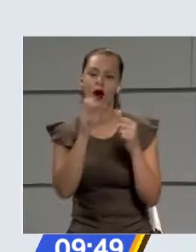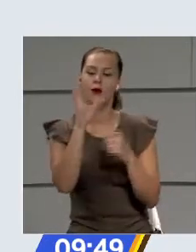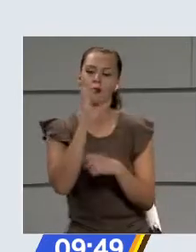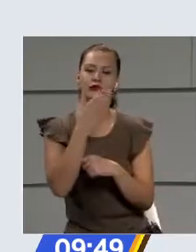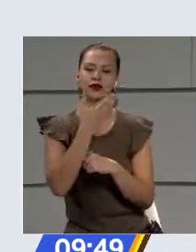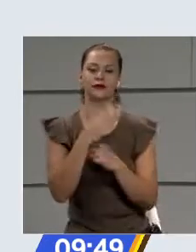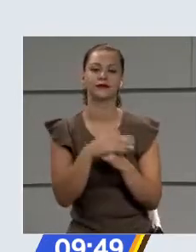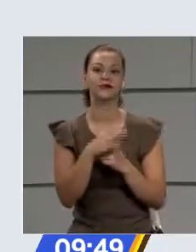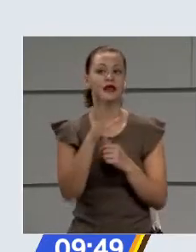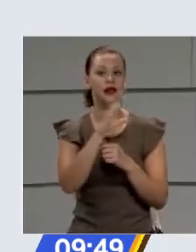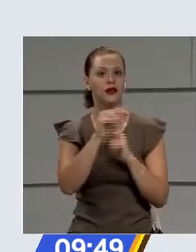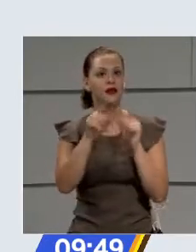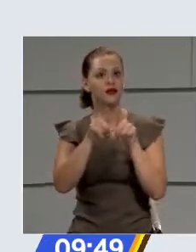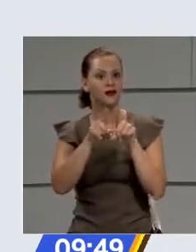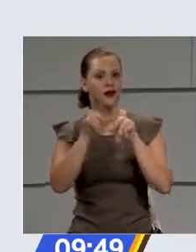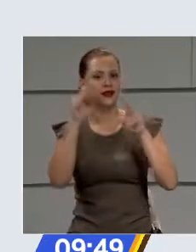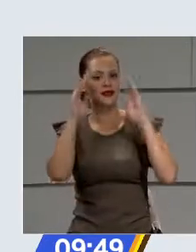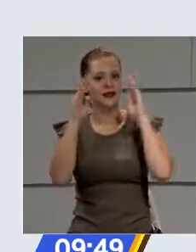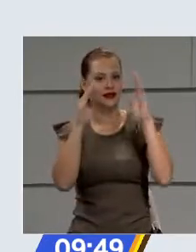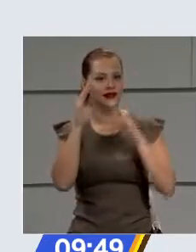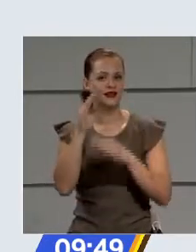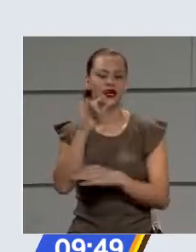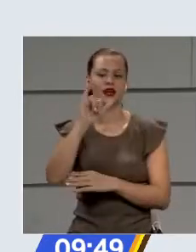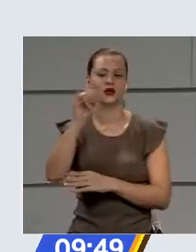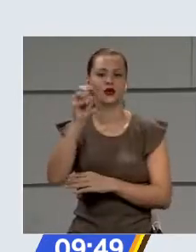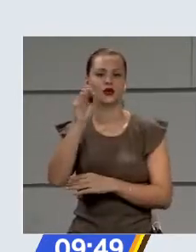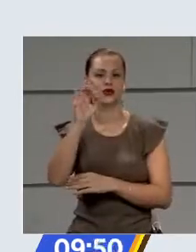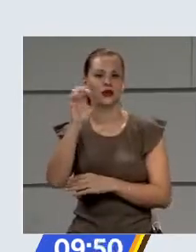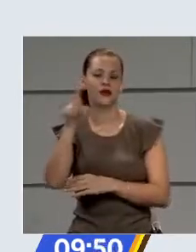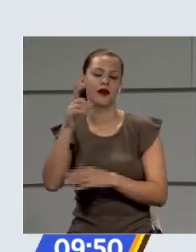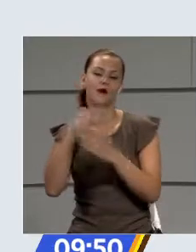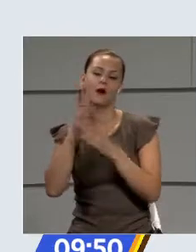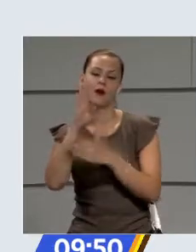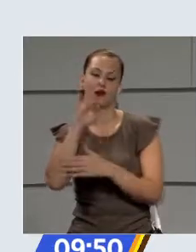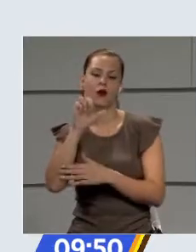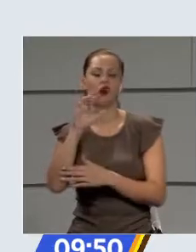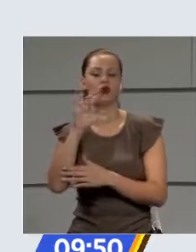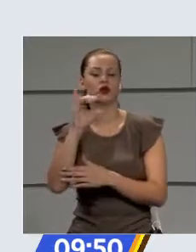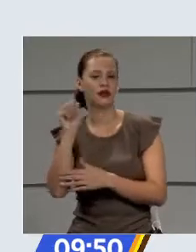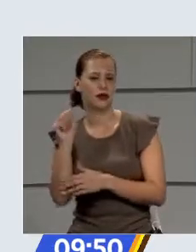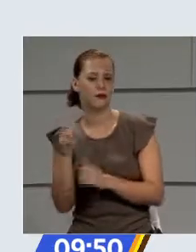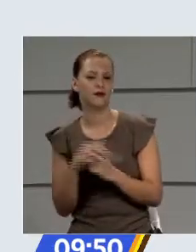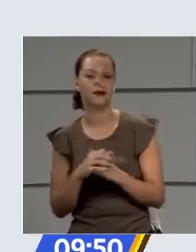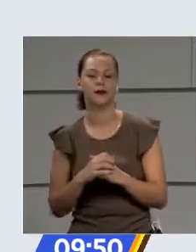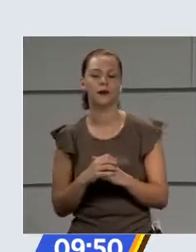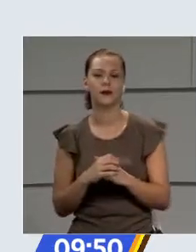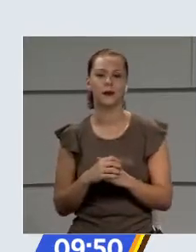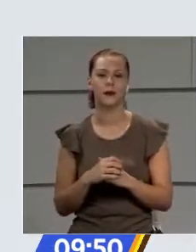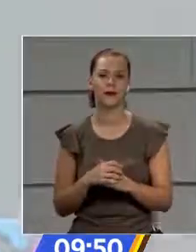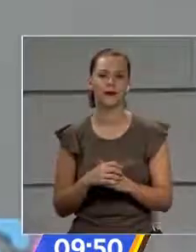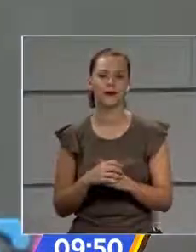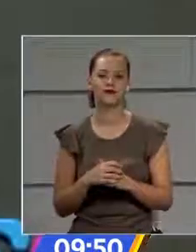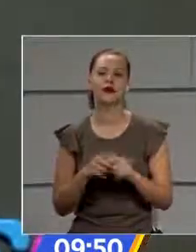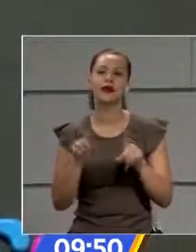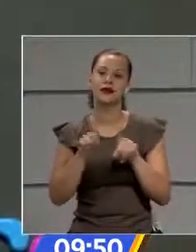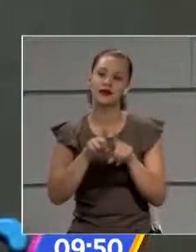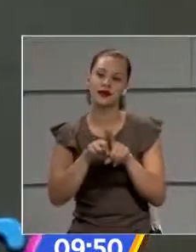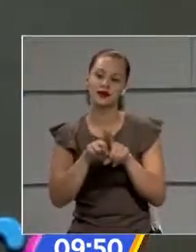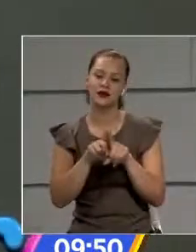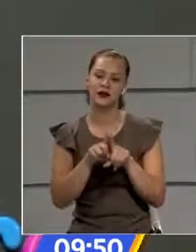buscar. Y por supuesto, saludo a Joseph, de parte de su mamá, Lucía Badilla. También